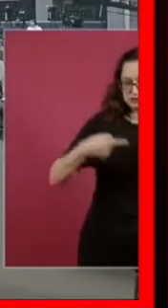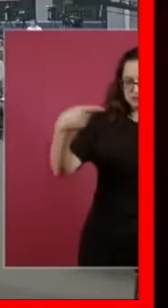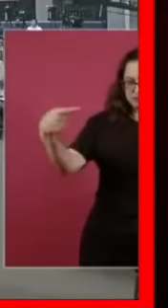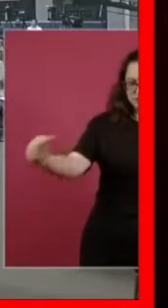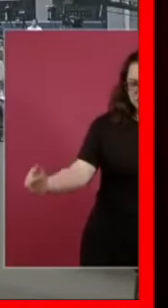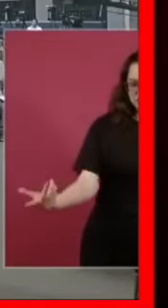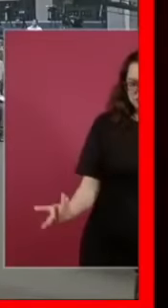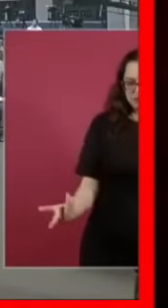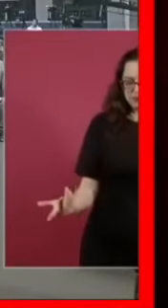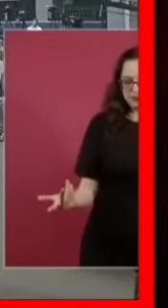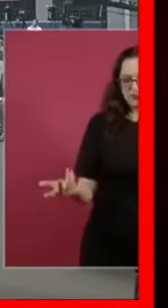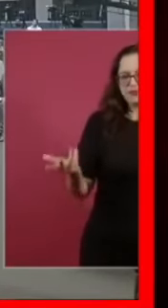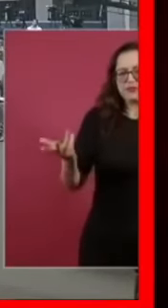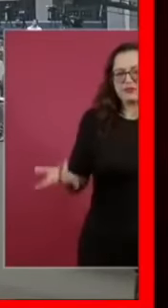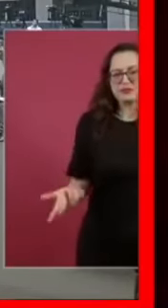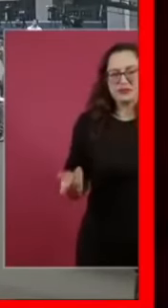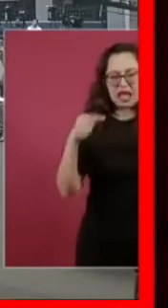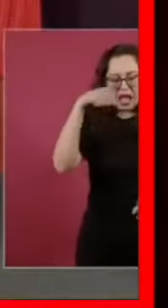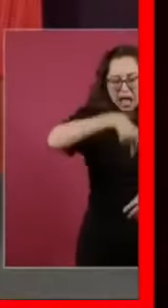como de 5 plazas,